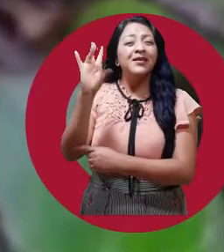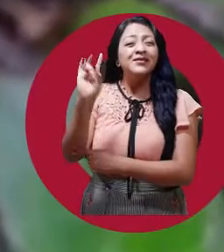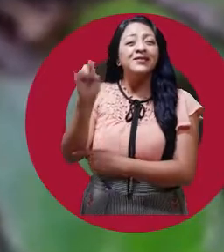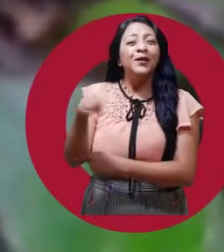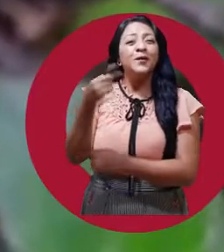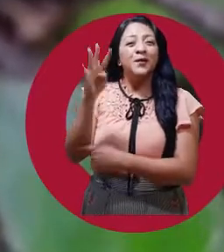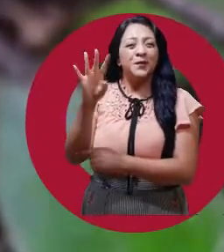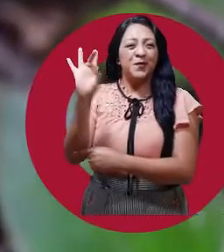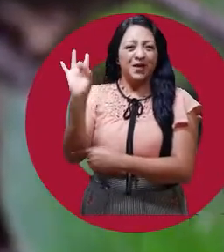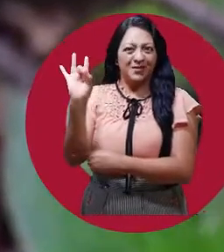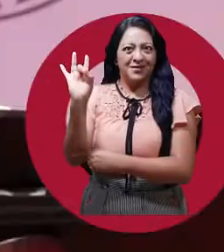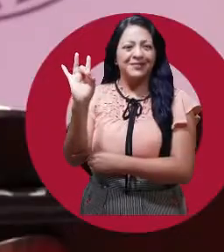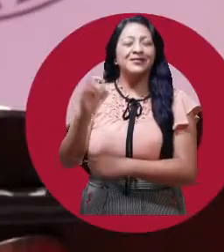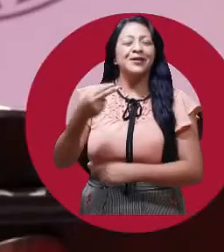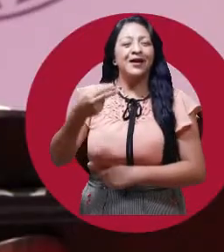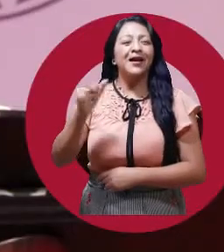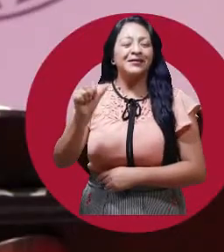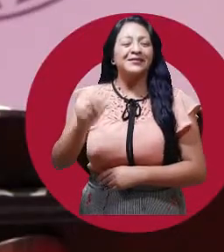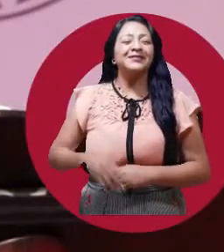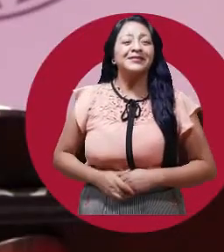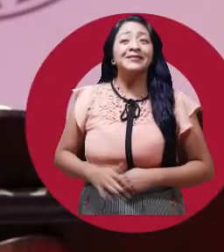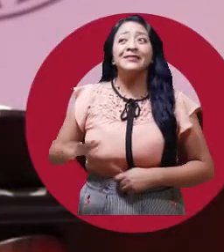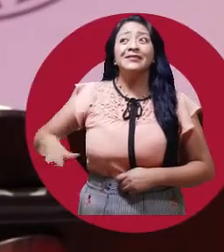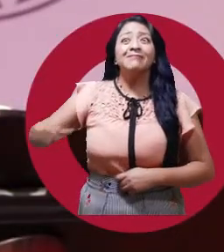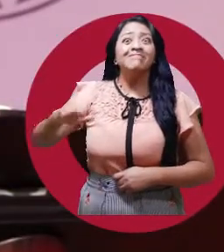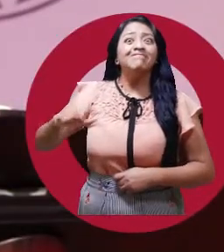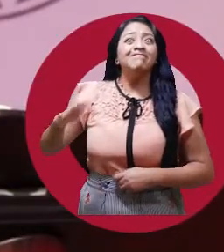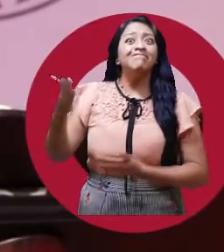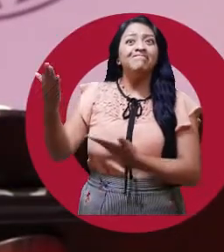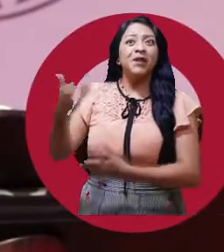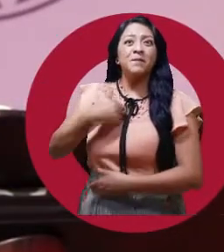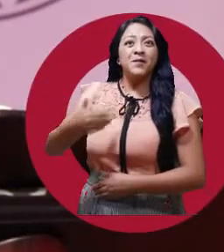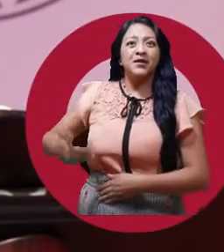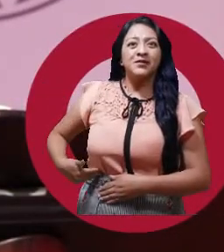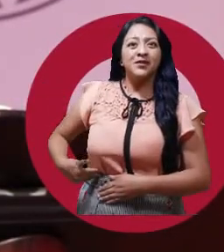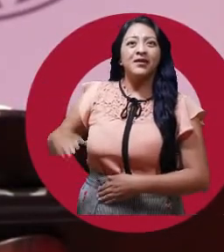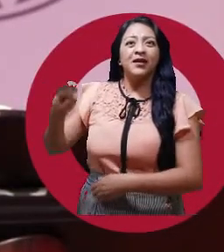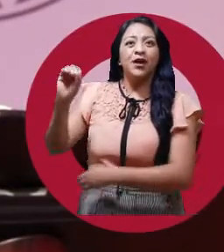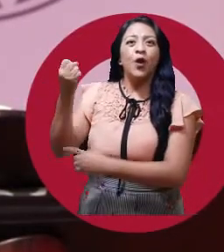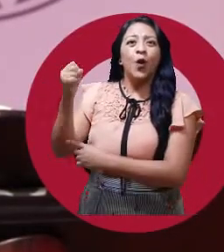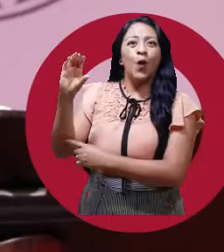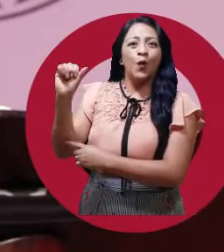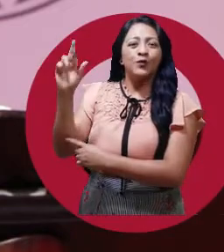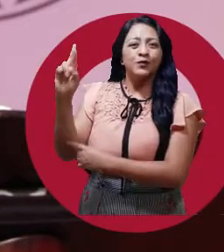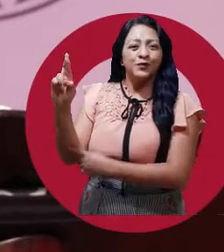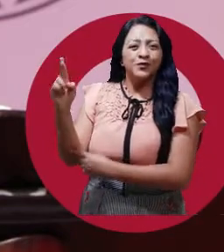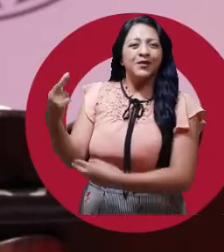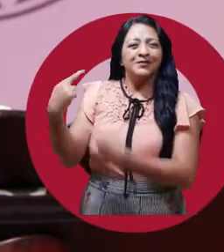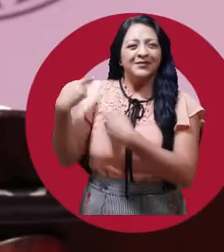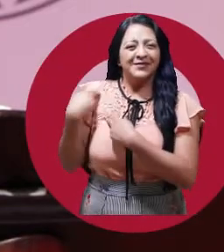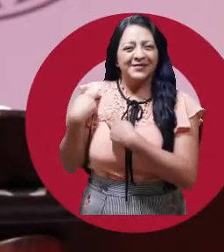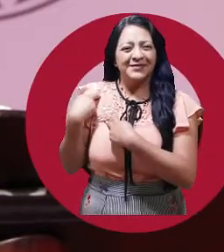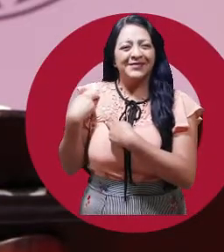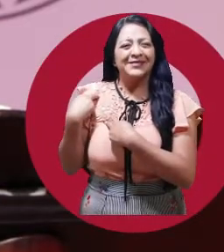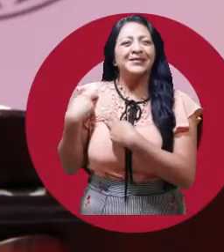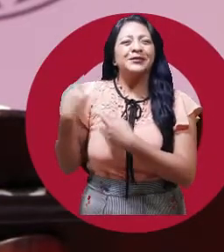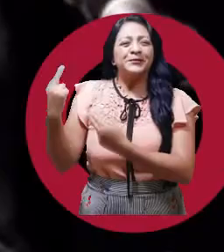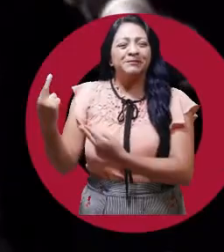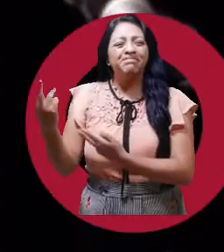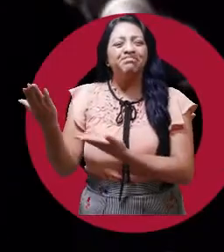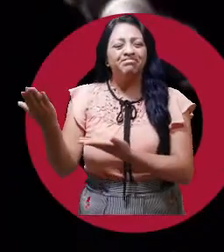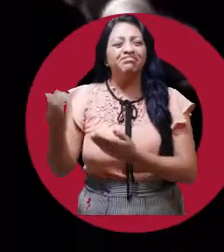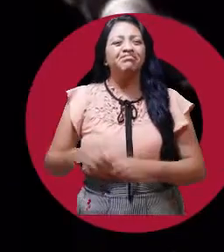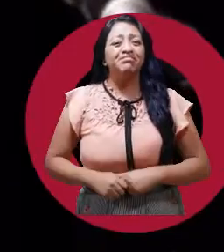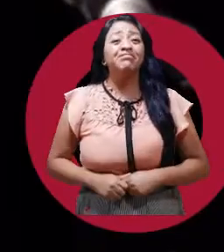3.717,48 hectáreas. Óscar Caicedo, presidente del Consorcio para la Gestión del Área Protegida Autónoma Descentralizada Taita Imbabura,